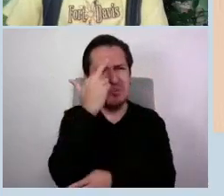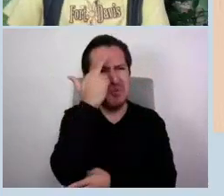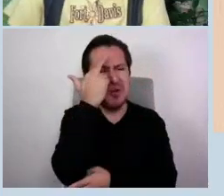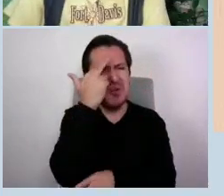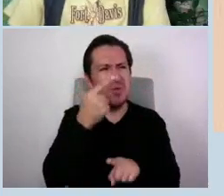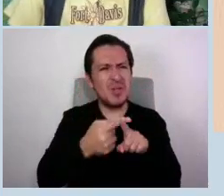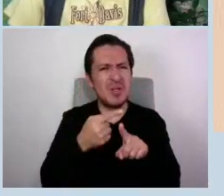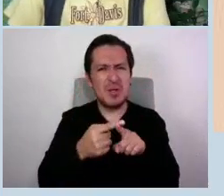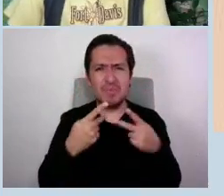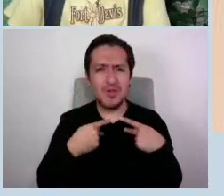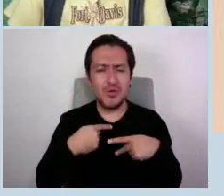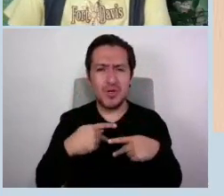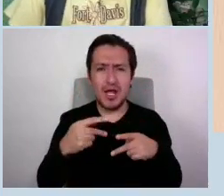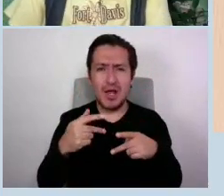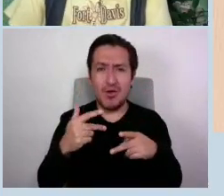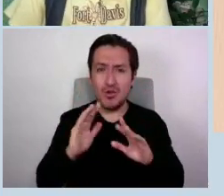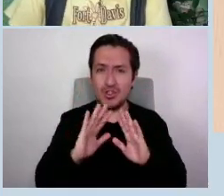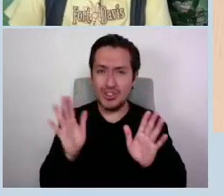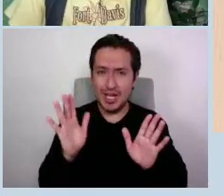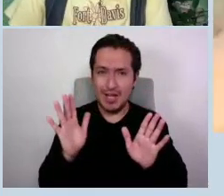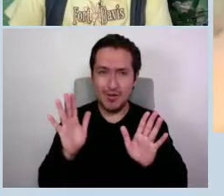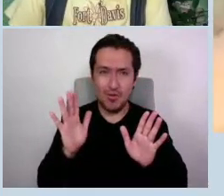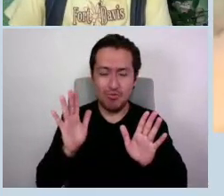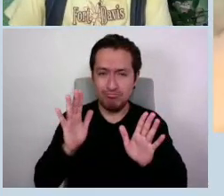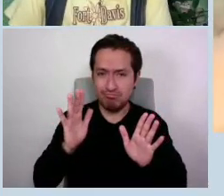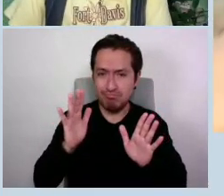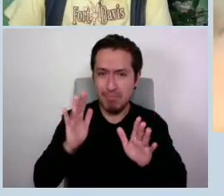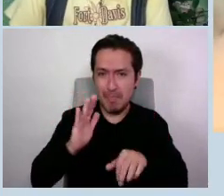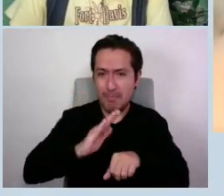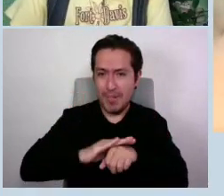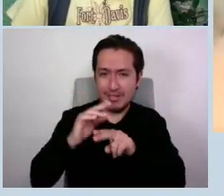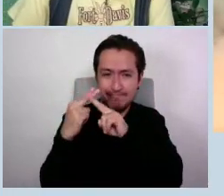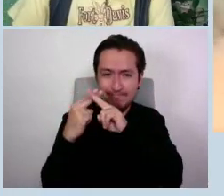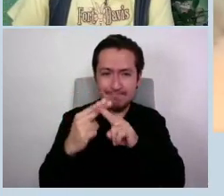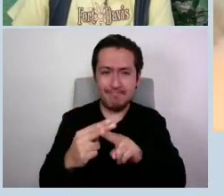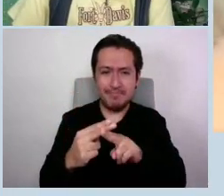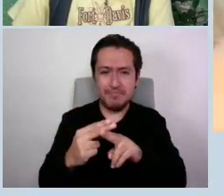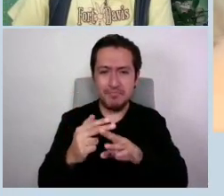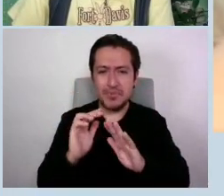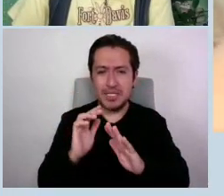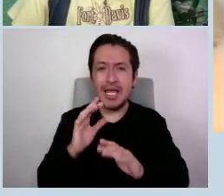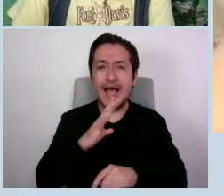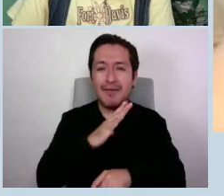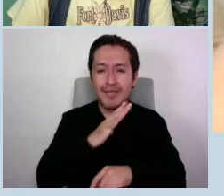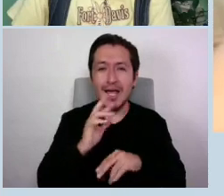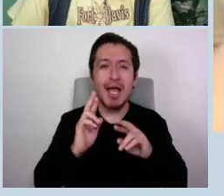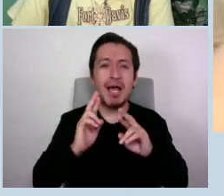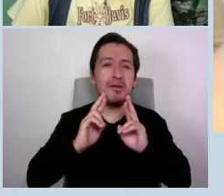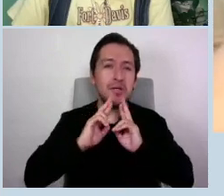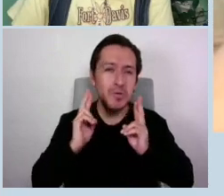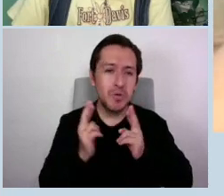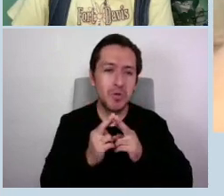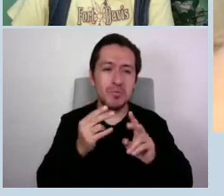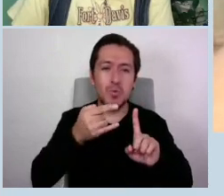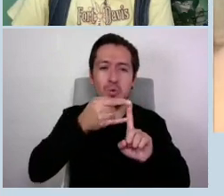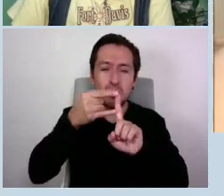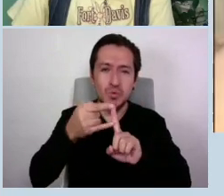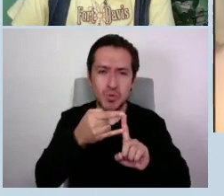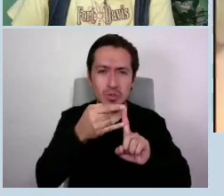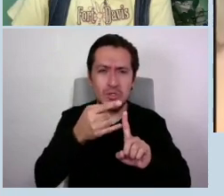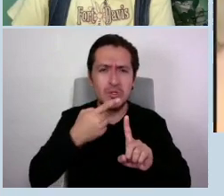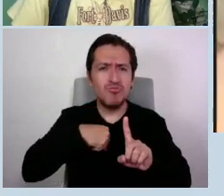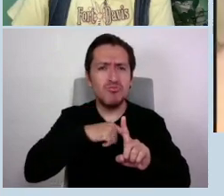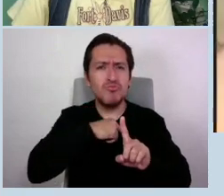trayectoria pero este era un Rango bastante grande y teníamos reuniones por zoom donde nos sentábamos a hacer